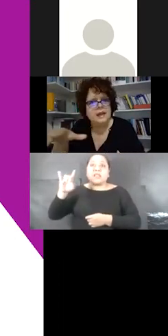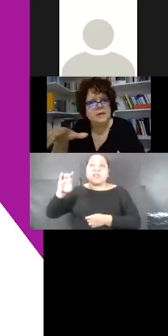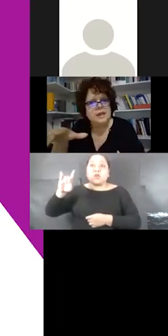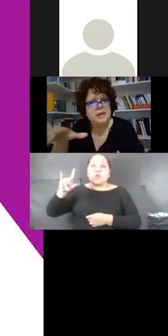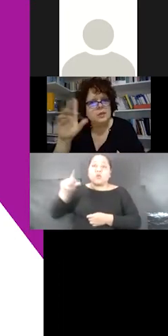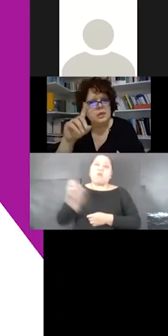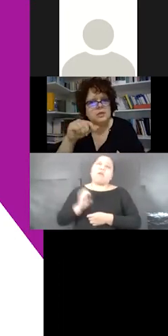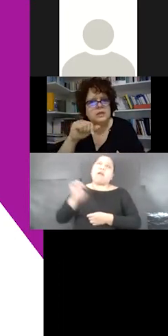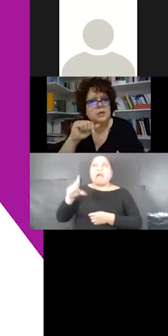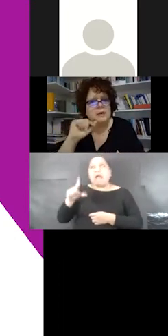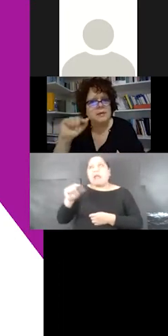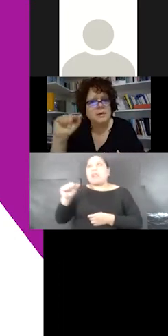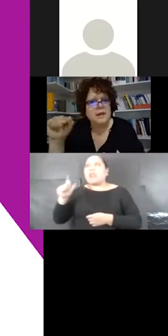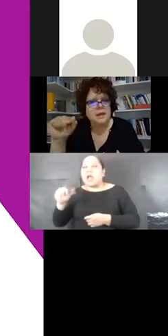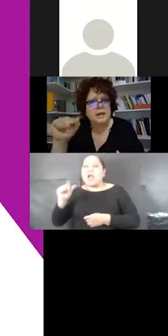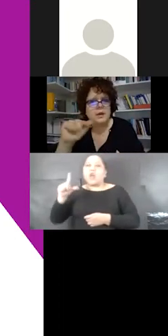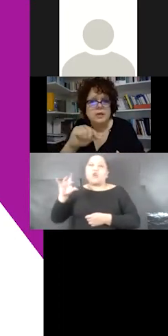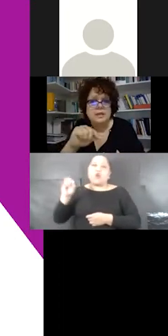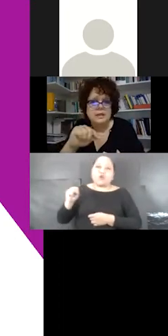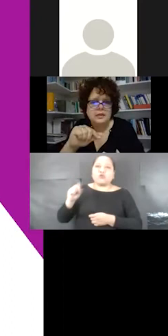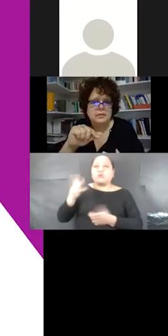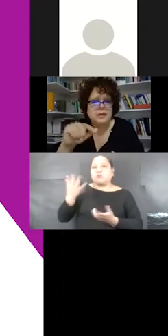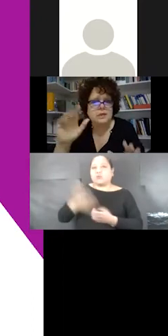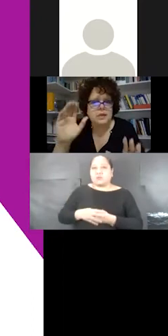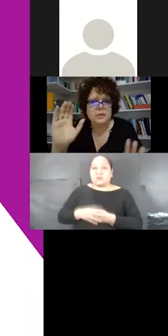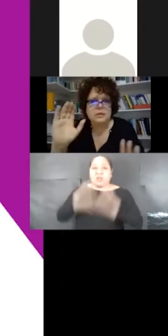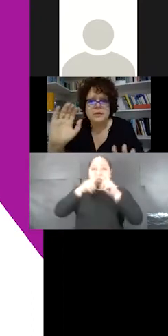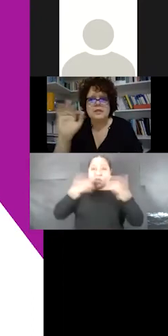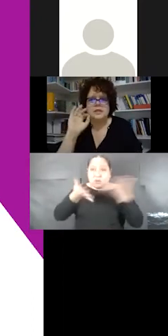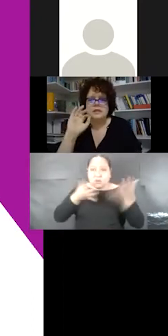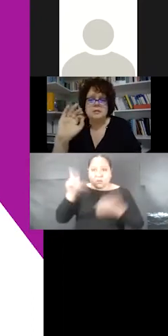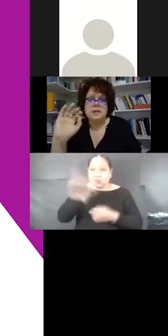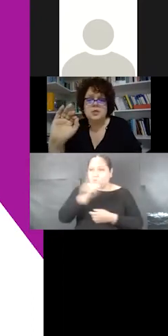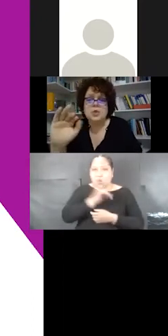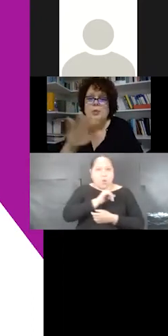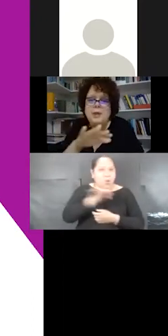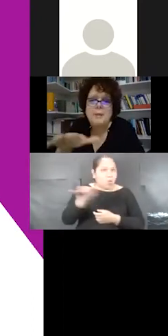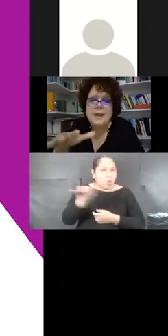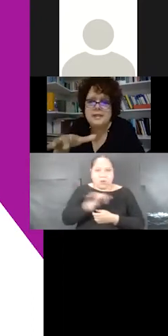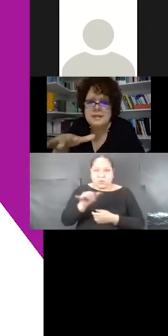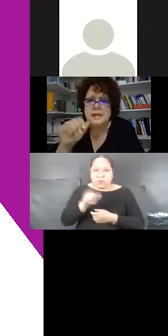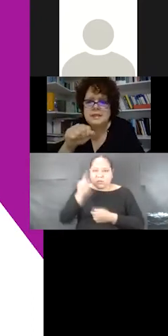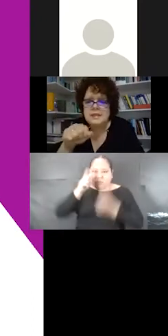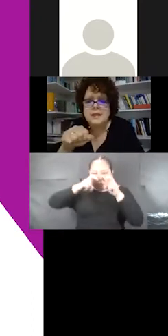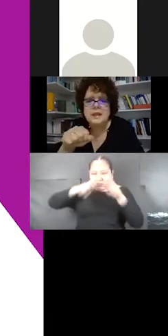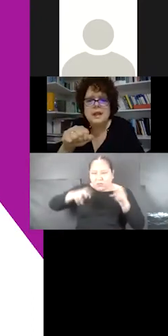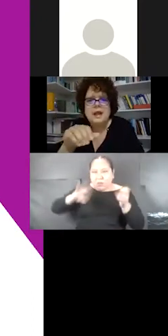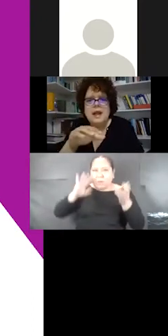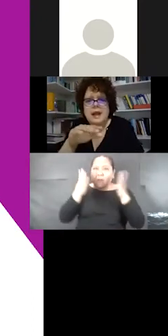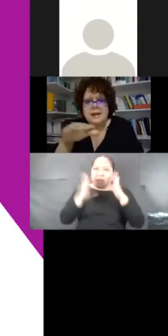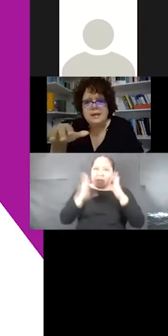Y la lengua de señas no usa los artículos de la misma manera que usa el castellano. Esto lo pongo entre paréntesis, estamos en estudio porque parece ser que sí